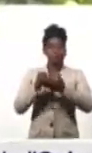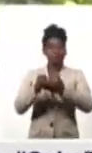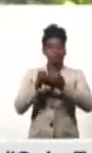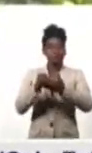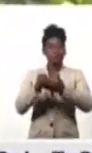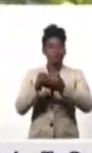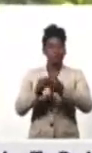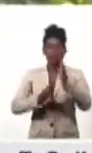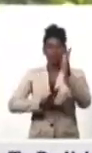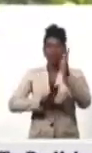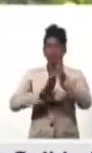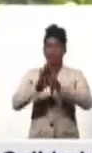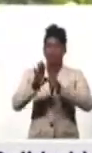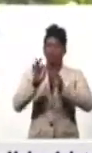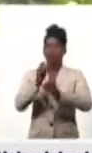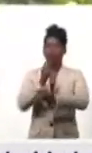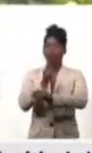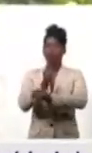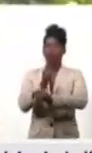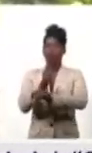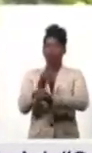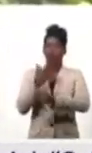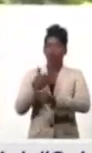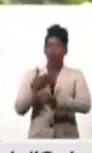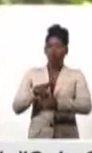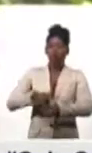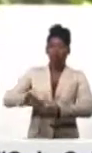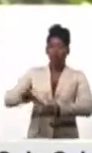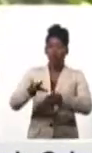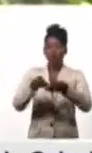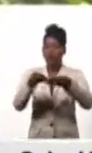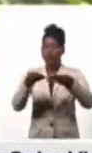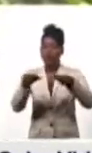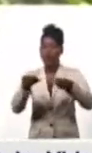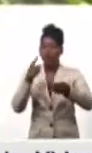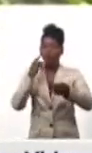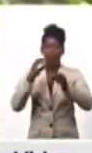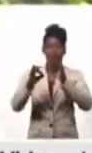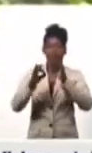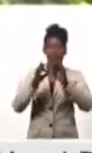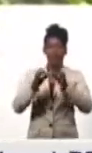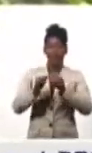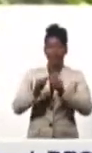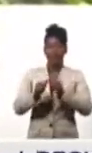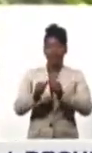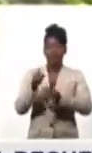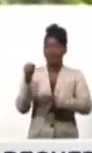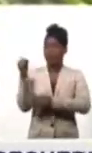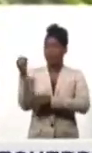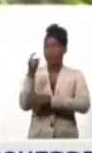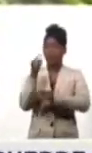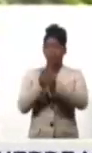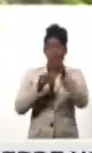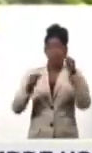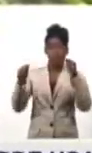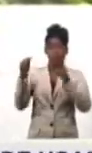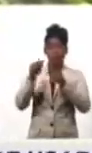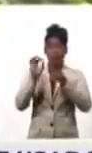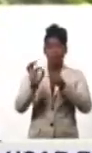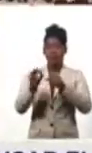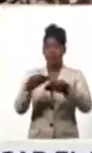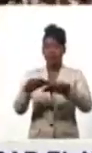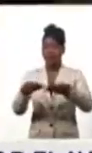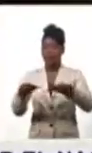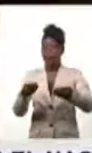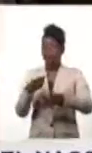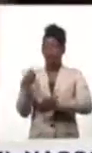desarrollo de la educación ambiental y a la restauración ecológica, porque creo que fuimos una de las primeras áreas que comenzamos este tipo de restauración ecológica a nivel de